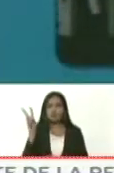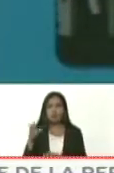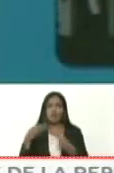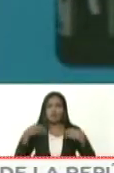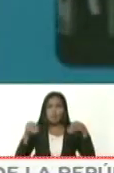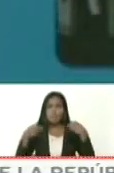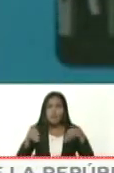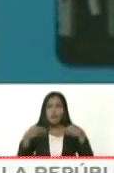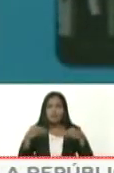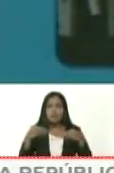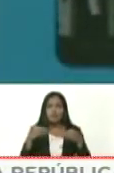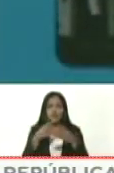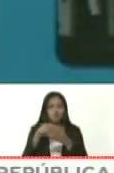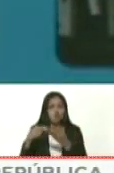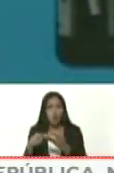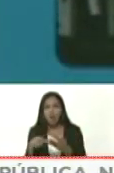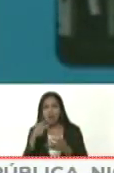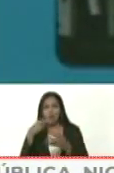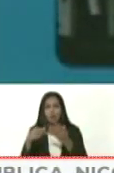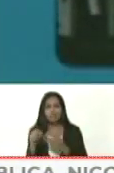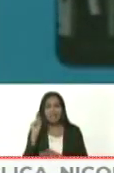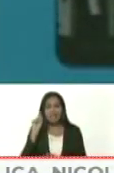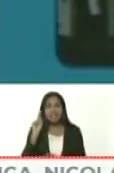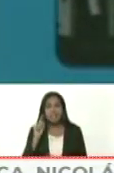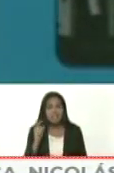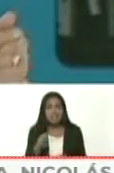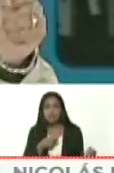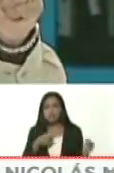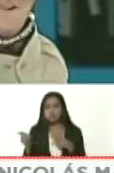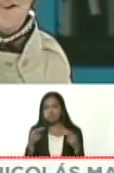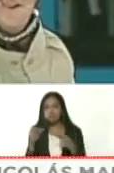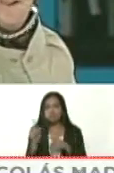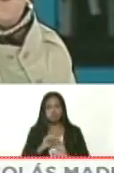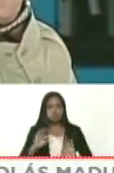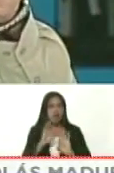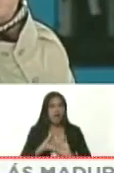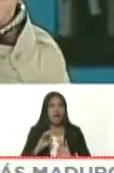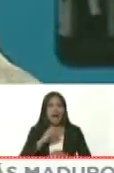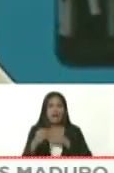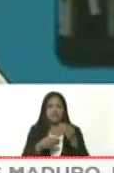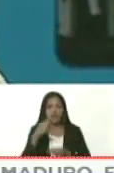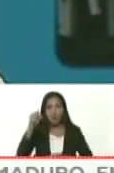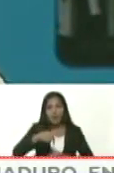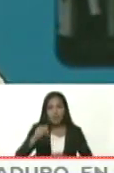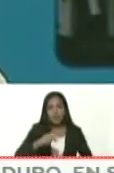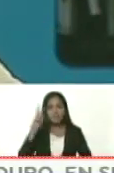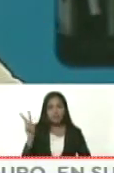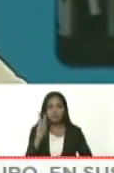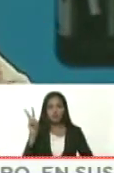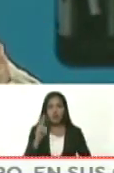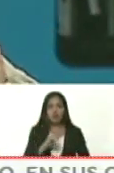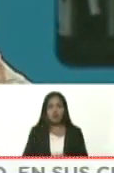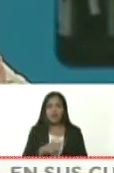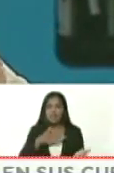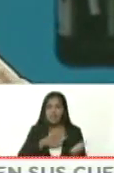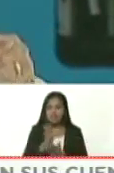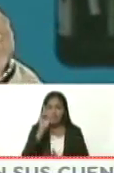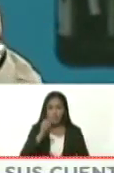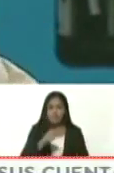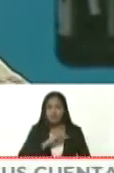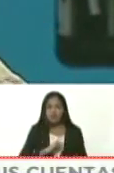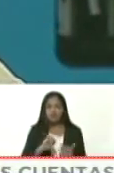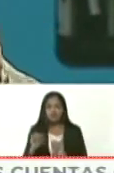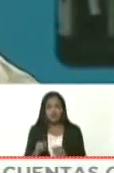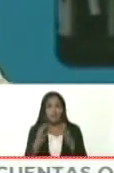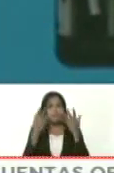Plástico de cualquier producto importado, cualquier insumo, y hacerlo en el país. Garantizarlo con